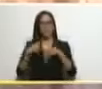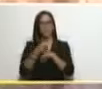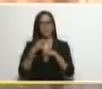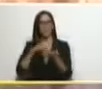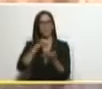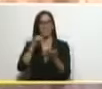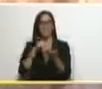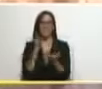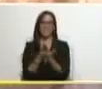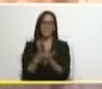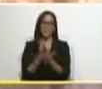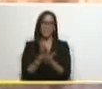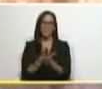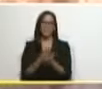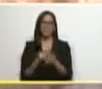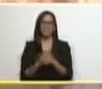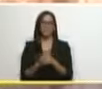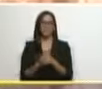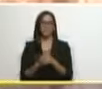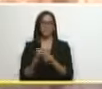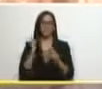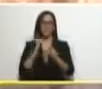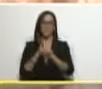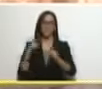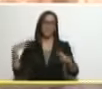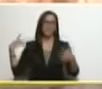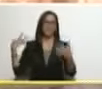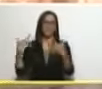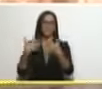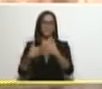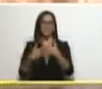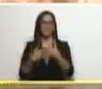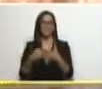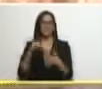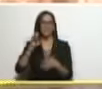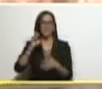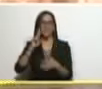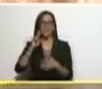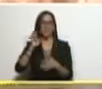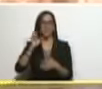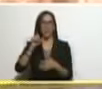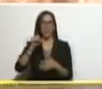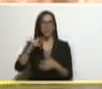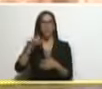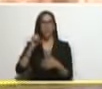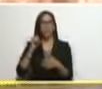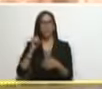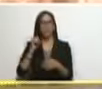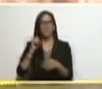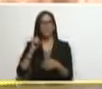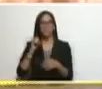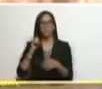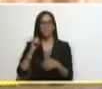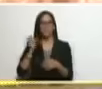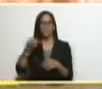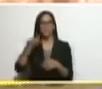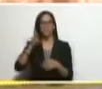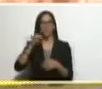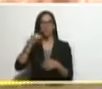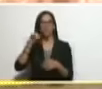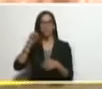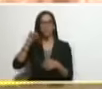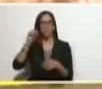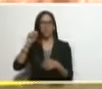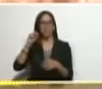desde siempre, desde época de Crespo, ¿no? De Guzmán Blanco.